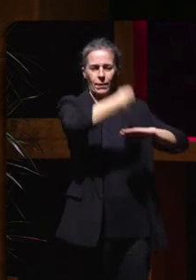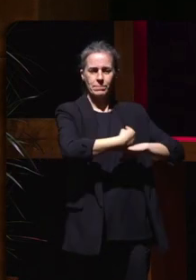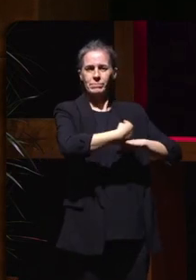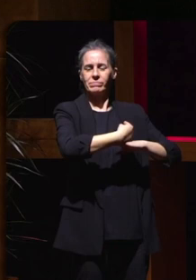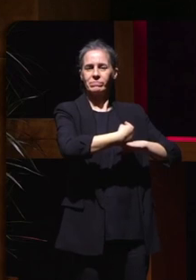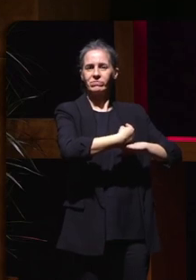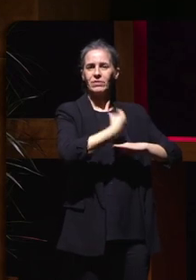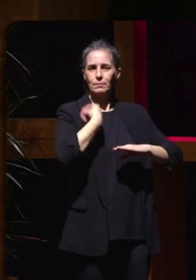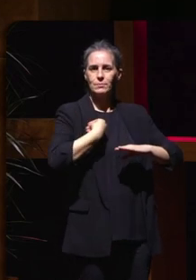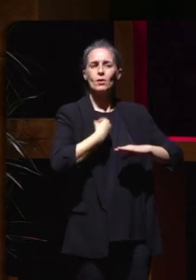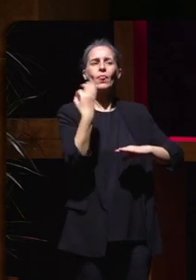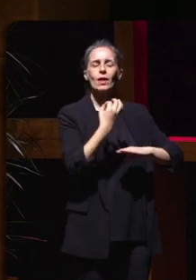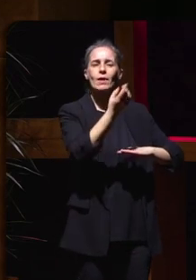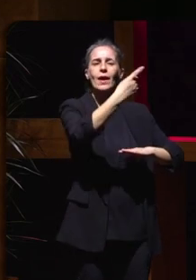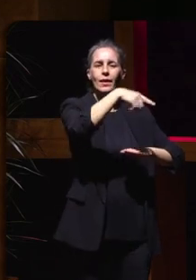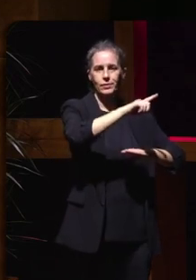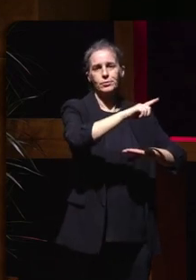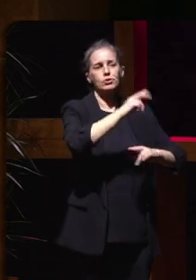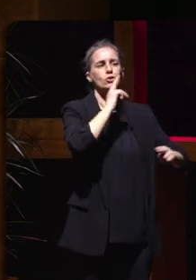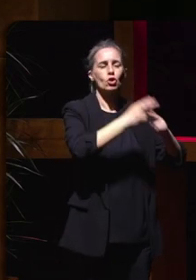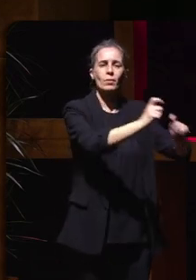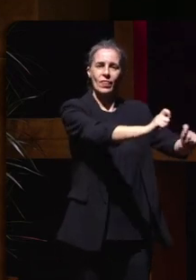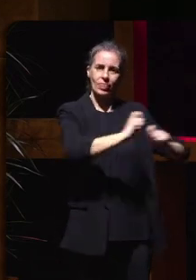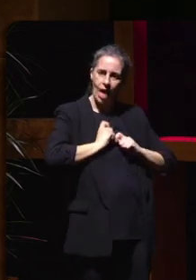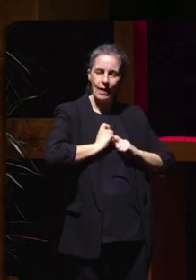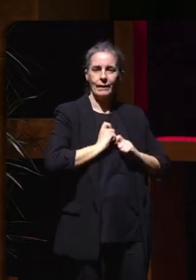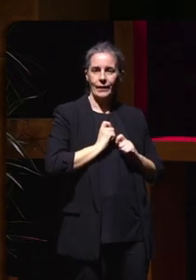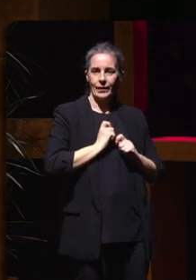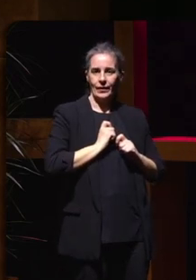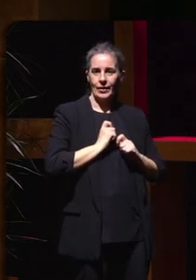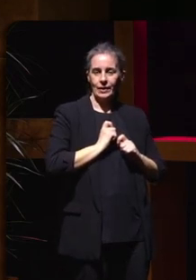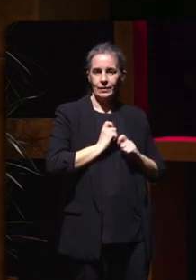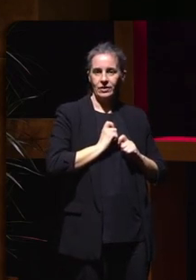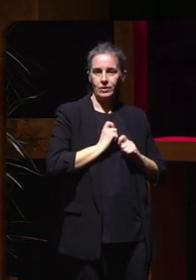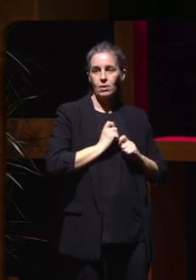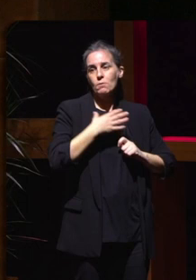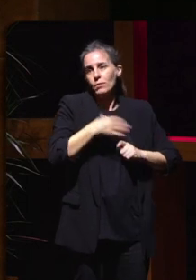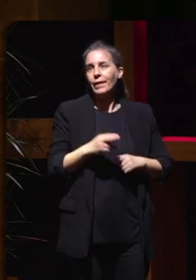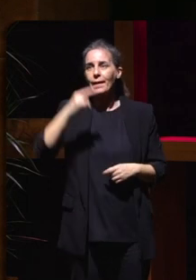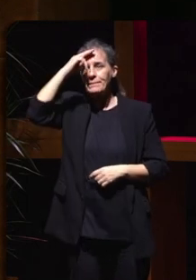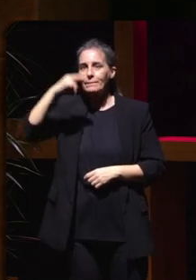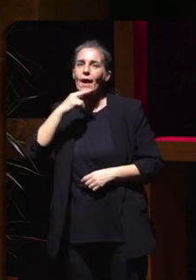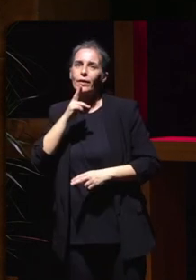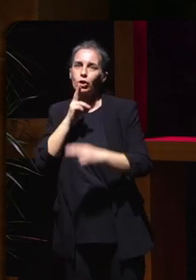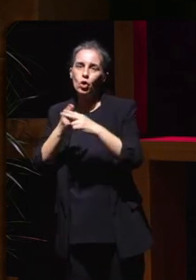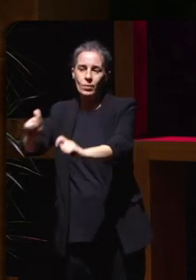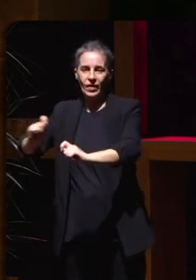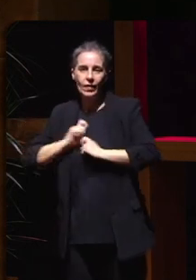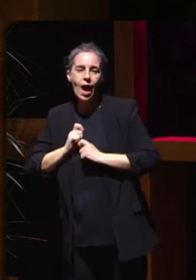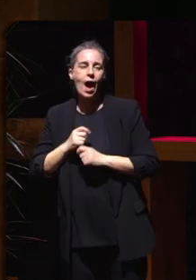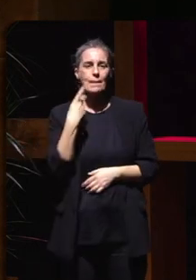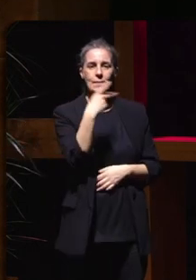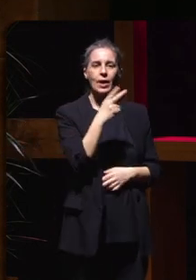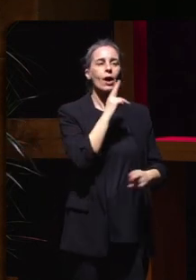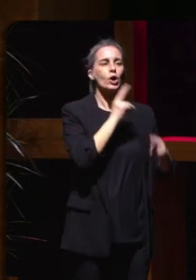mencionan que que nos debe dar Nombre e otro señor que puede ser o no sopai que puede ser a nosapaella